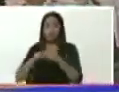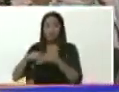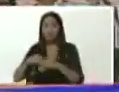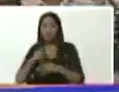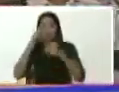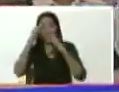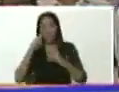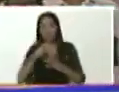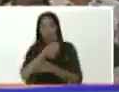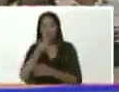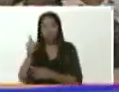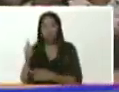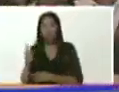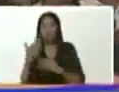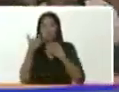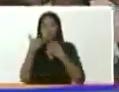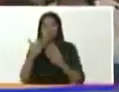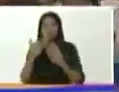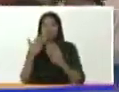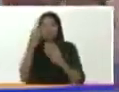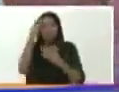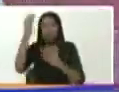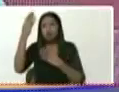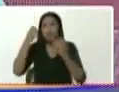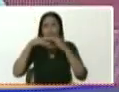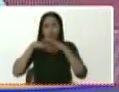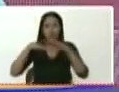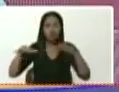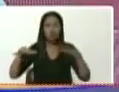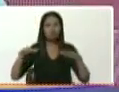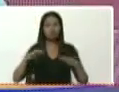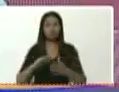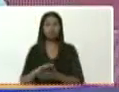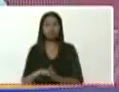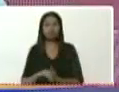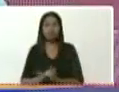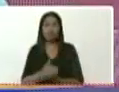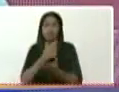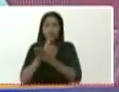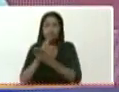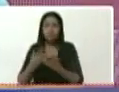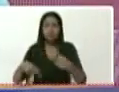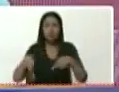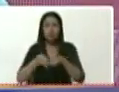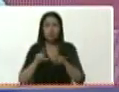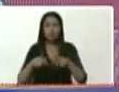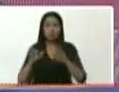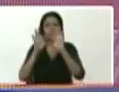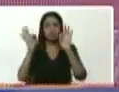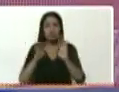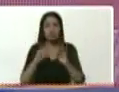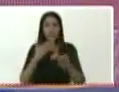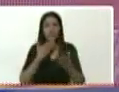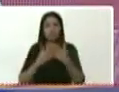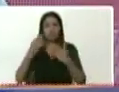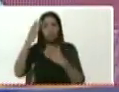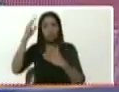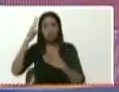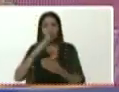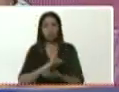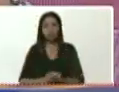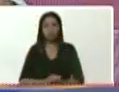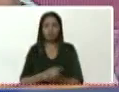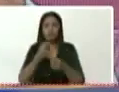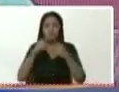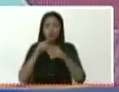respetemos mutuamente. Pido a Dios sus bendiciones para que sea así. Pido a Dios,